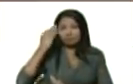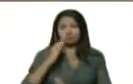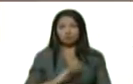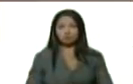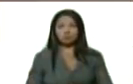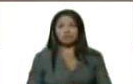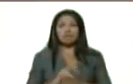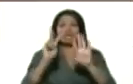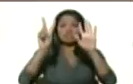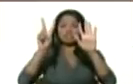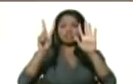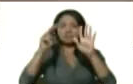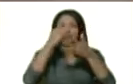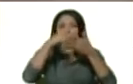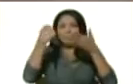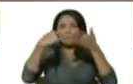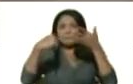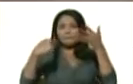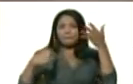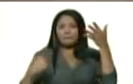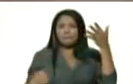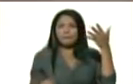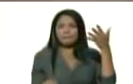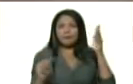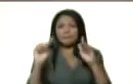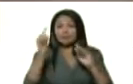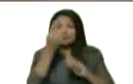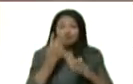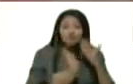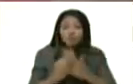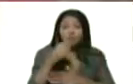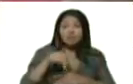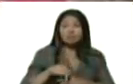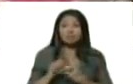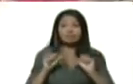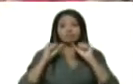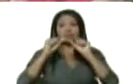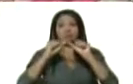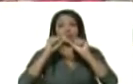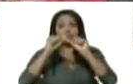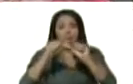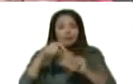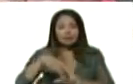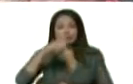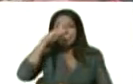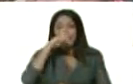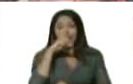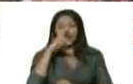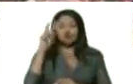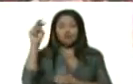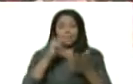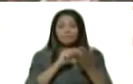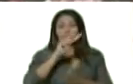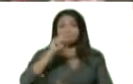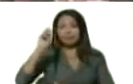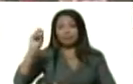las 7 líneas estratégicas priorizadas, fundamentales de avance para este año